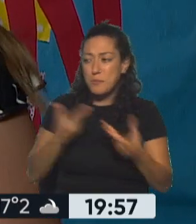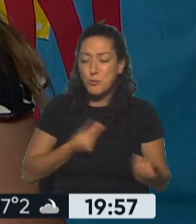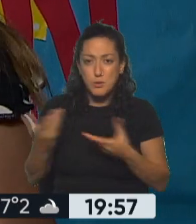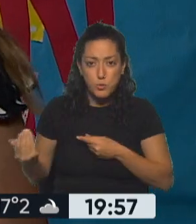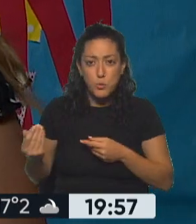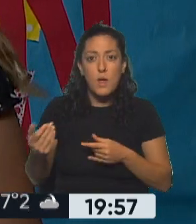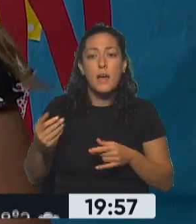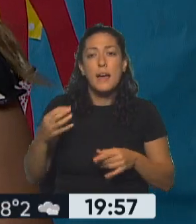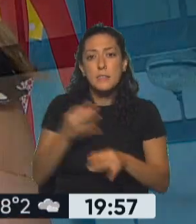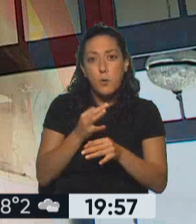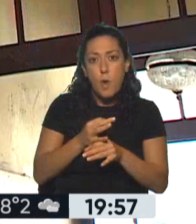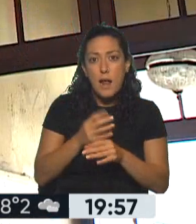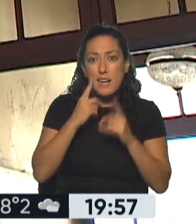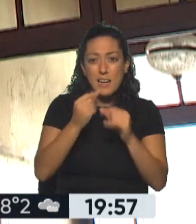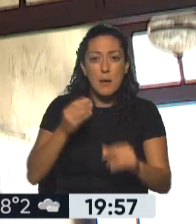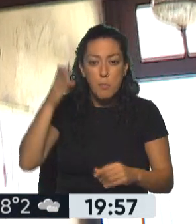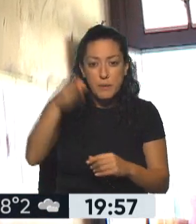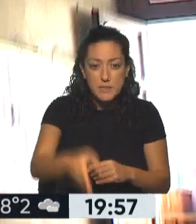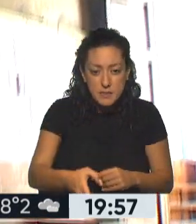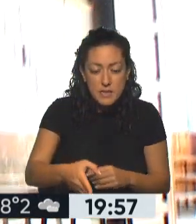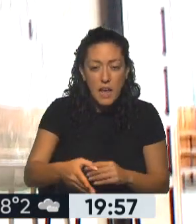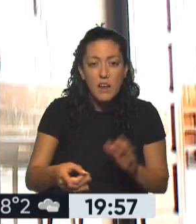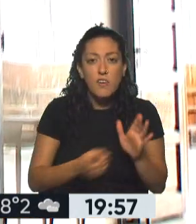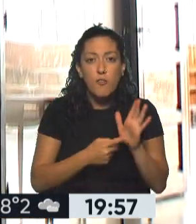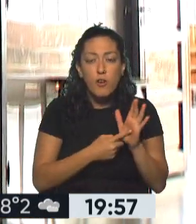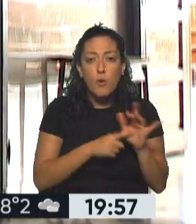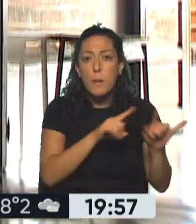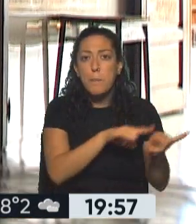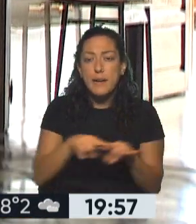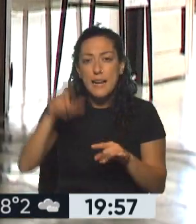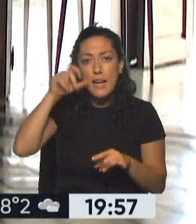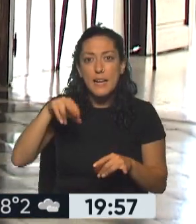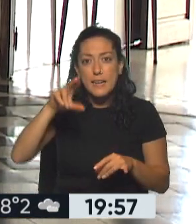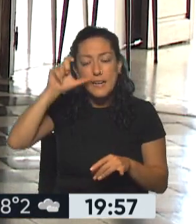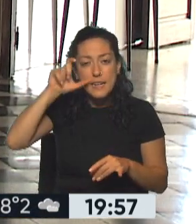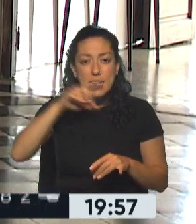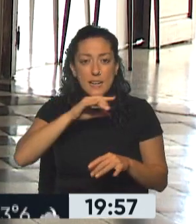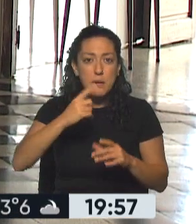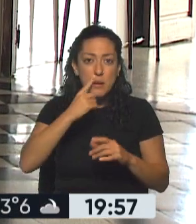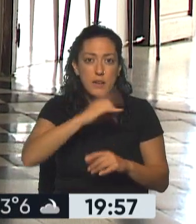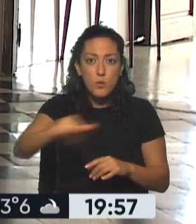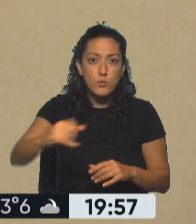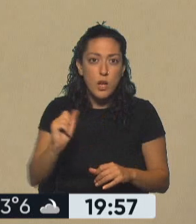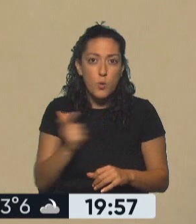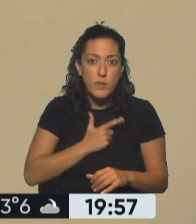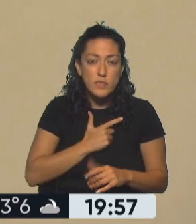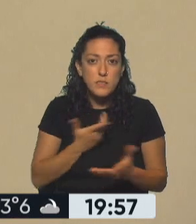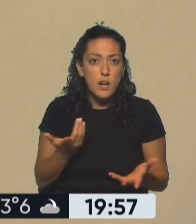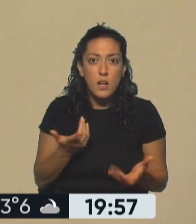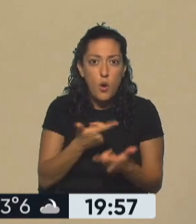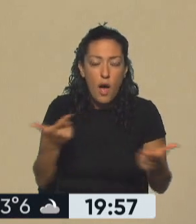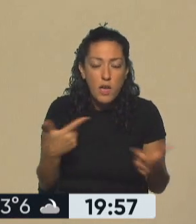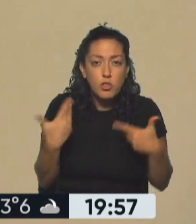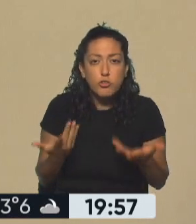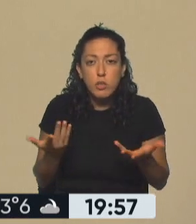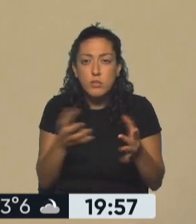fue presencial. No figura el reclamo ni siquiera en la página del ENRE. Eso preocupa porque no sabes si están tratando el tema o no. Se llenan